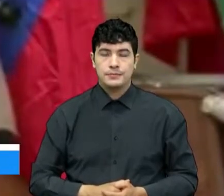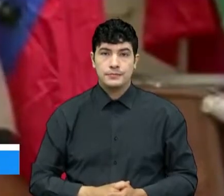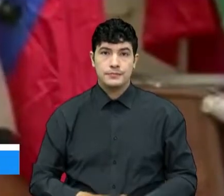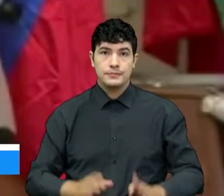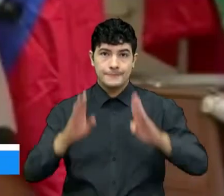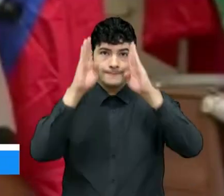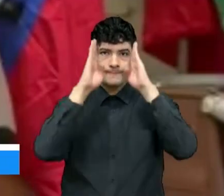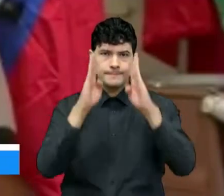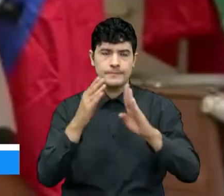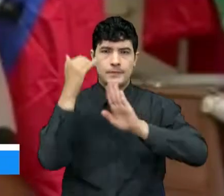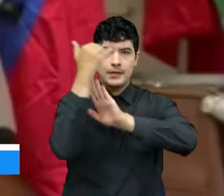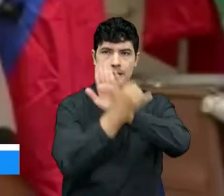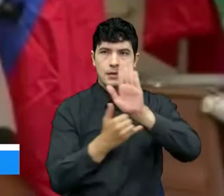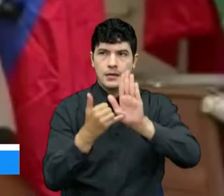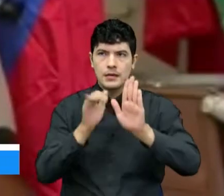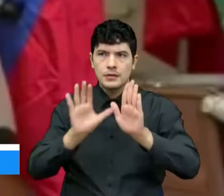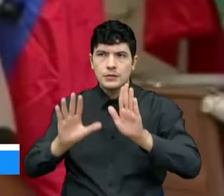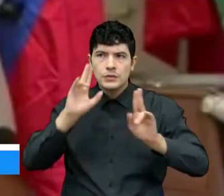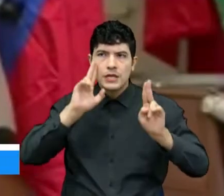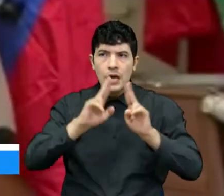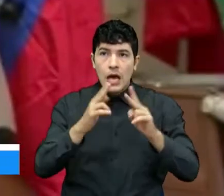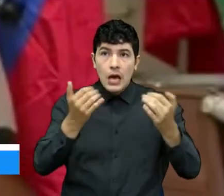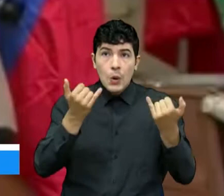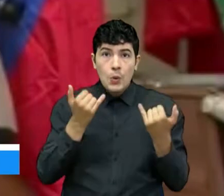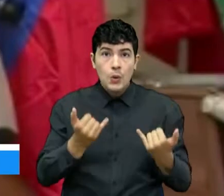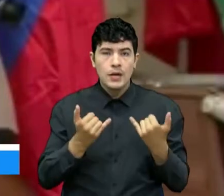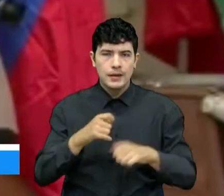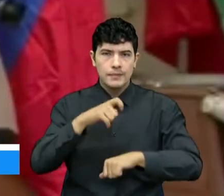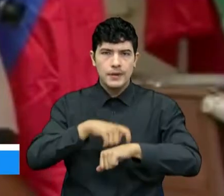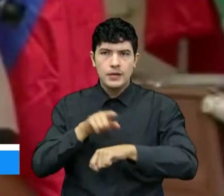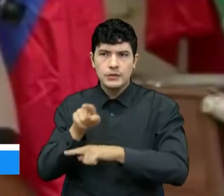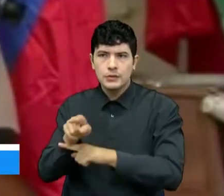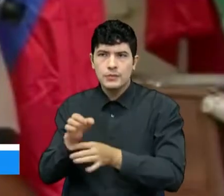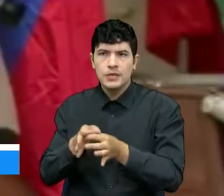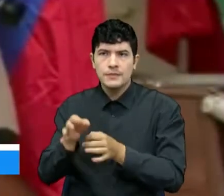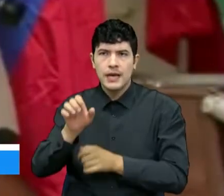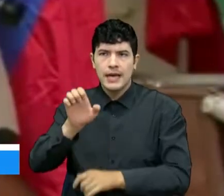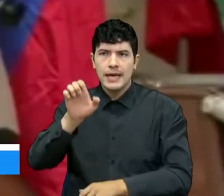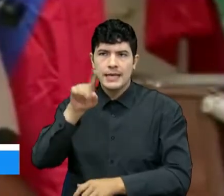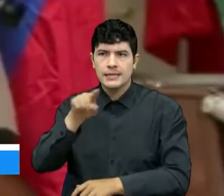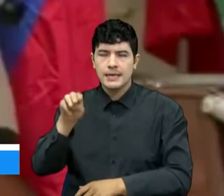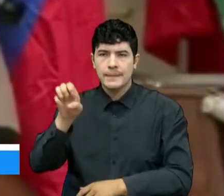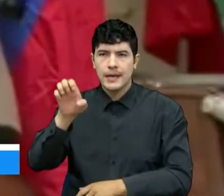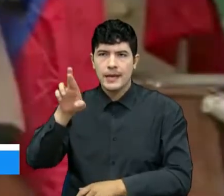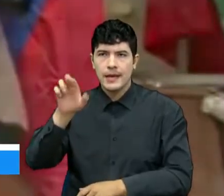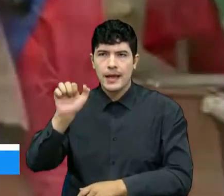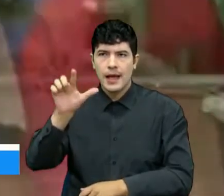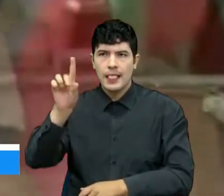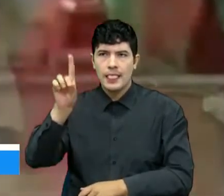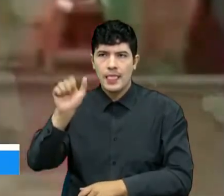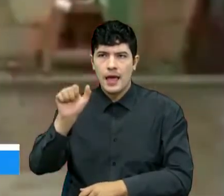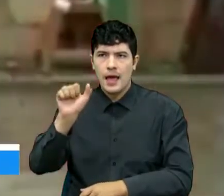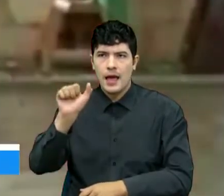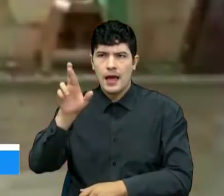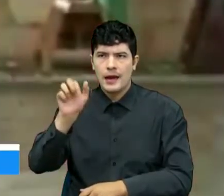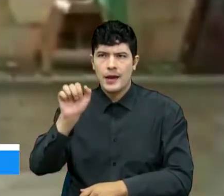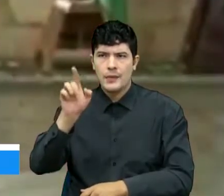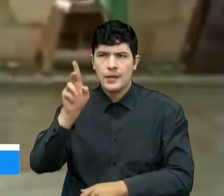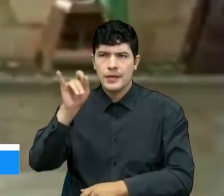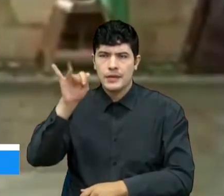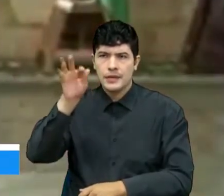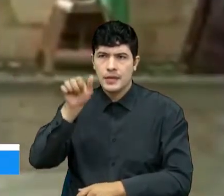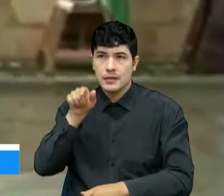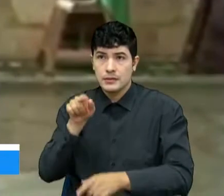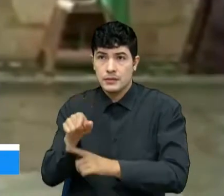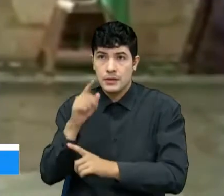Mucha atención, estas imágenes se conocen en este momento desde La Esmeralda en Arauquita, donde en pleno acto conmemorativo